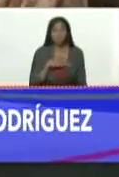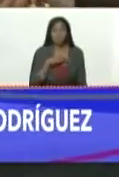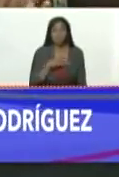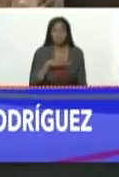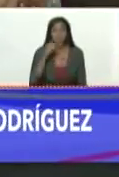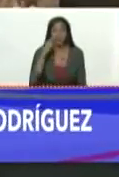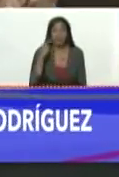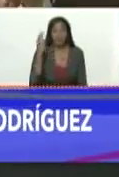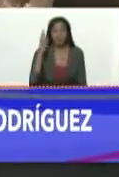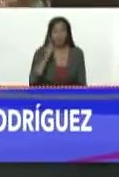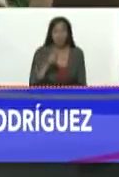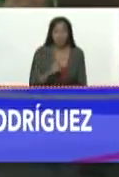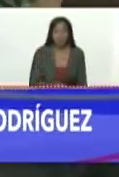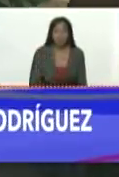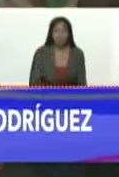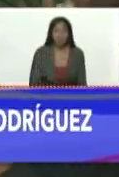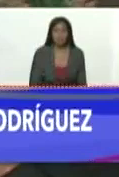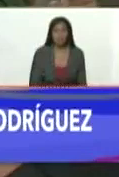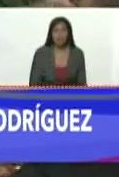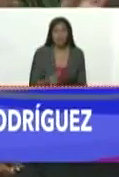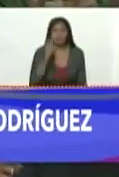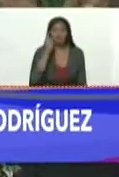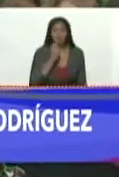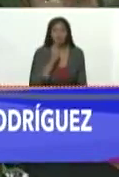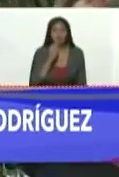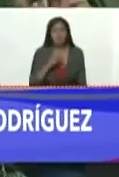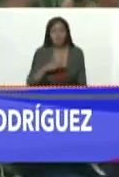Rivas, la misión Sucre.